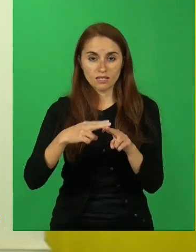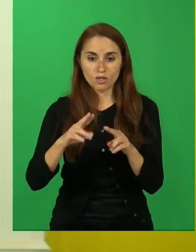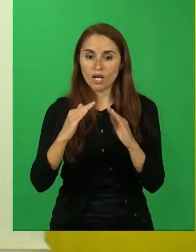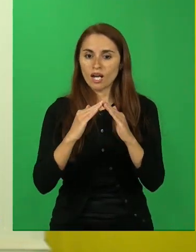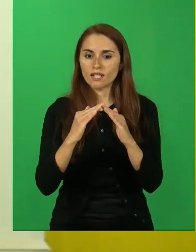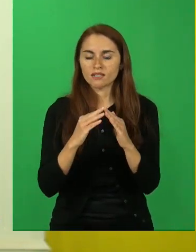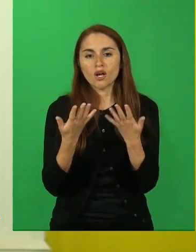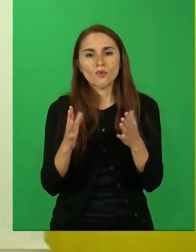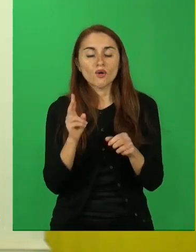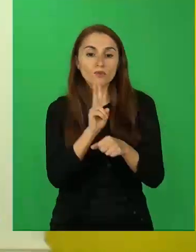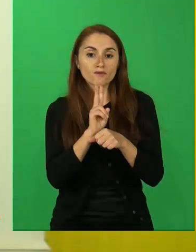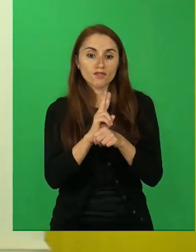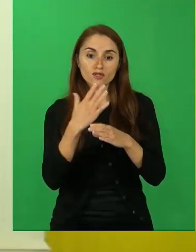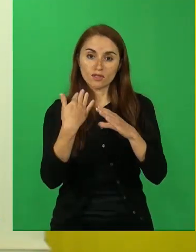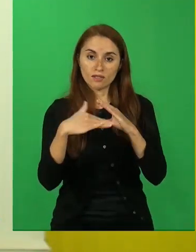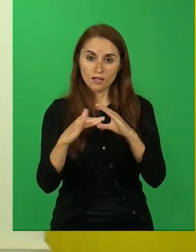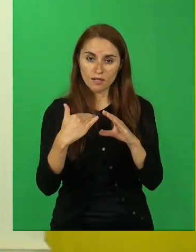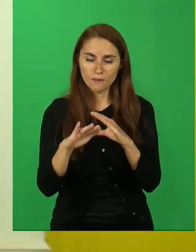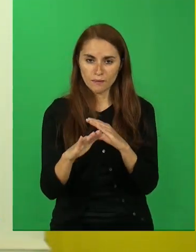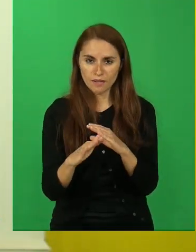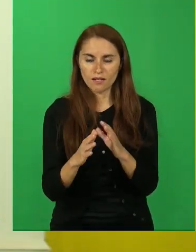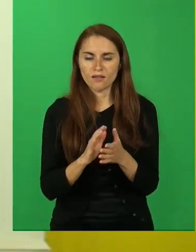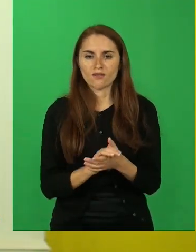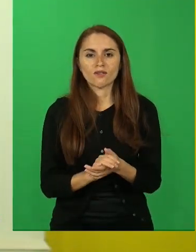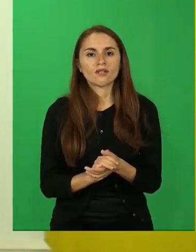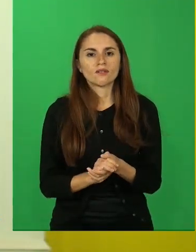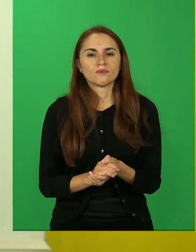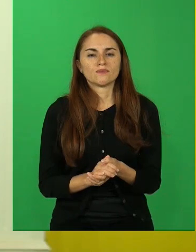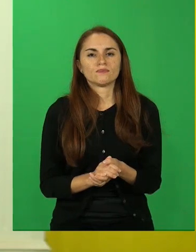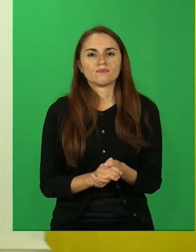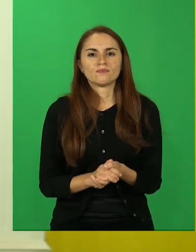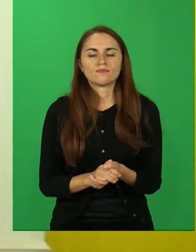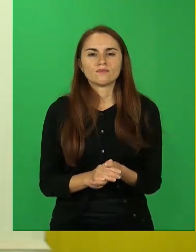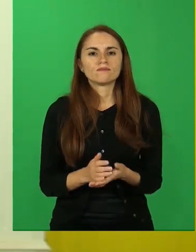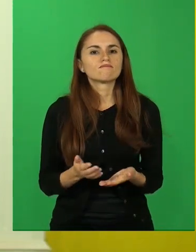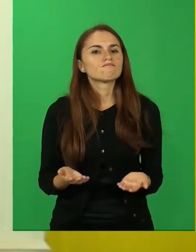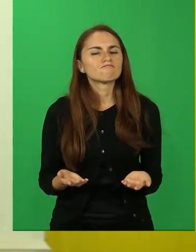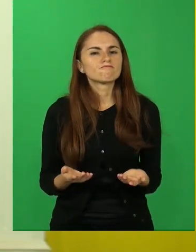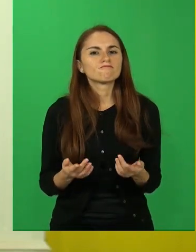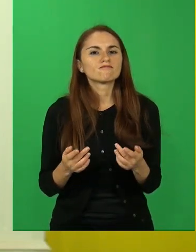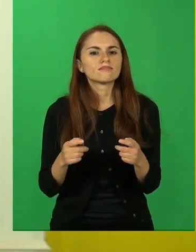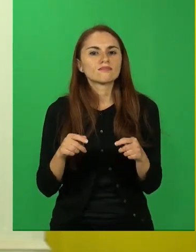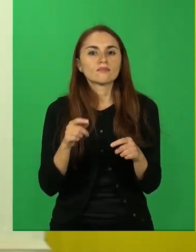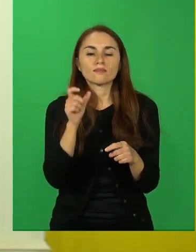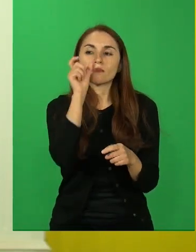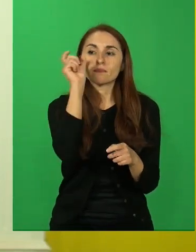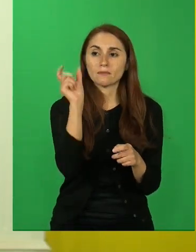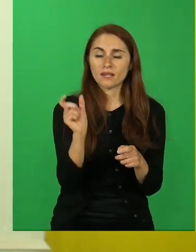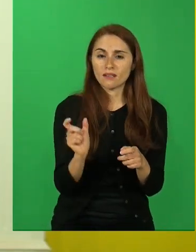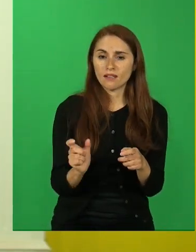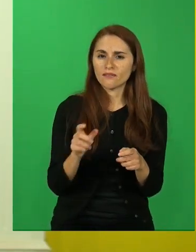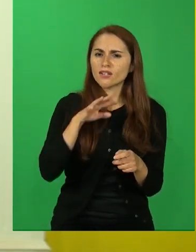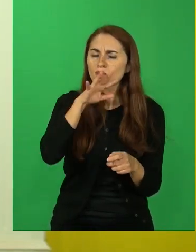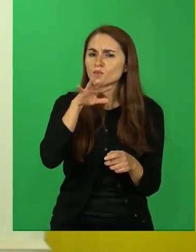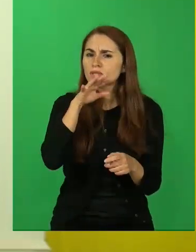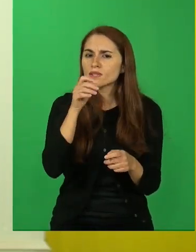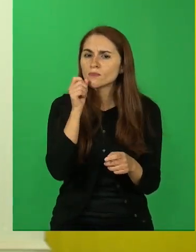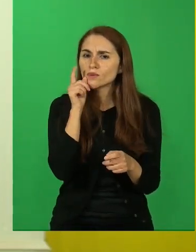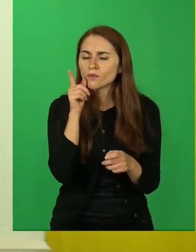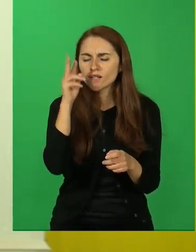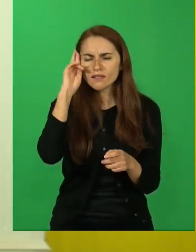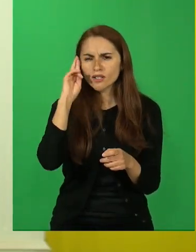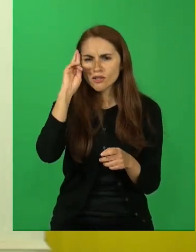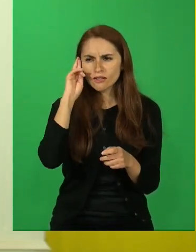han mandado, ¿no es cierto?, tus profesores de la asignatura de matemática. ¿Qué concepto vamos a